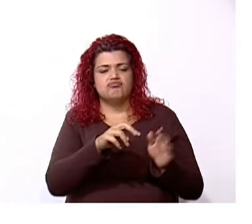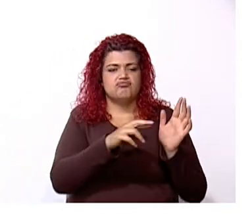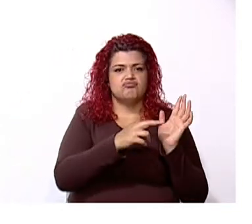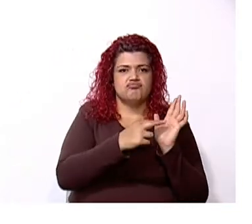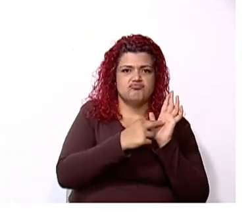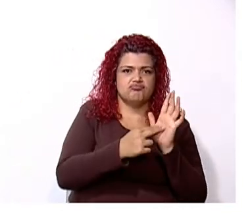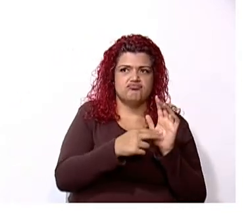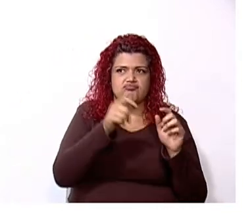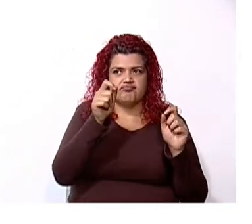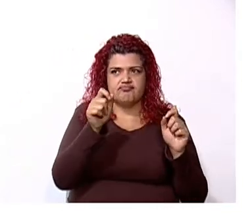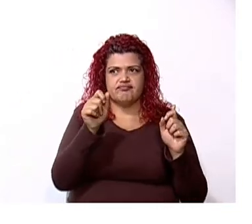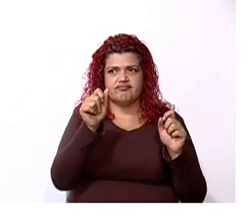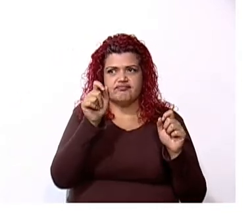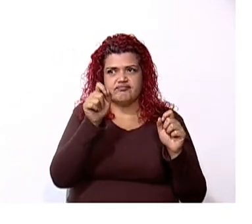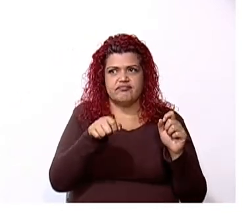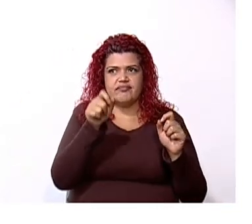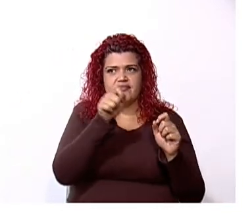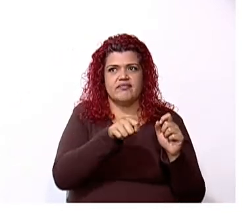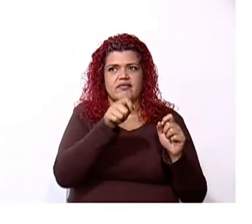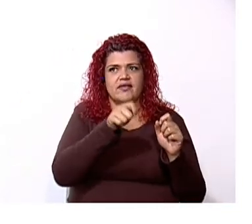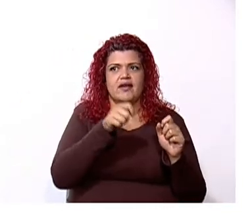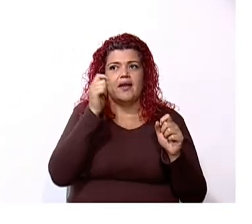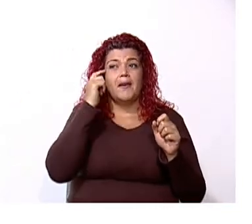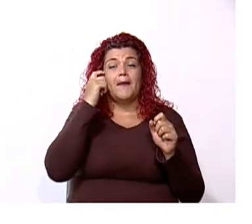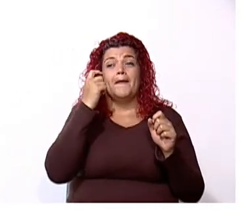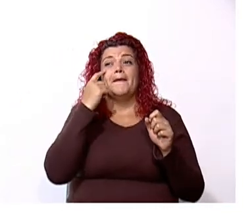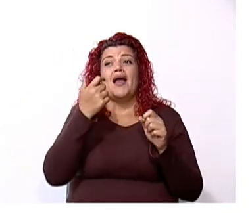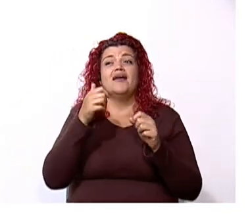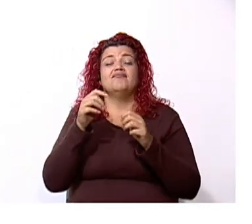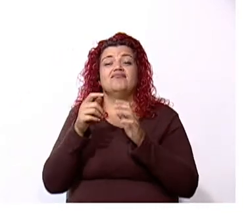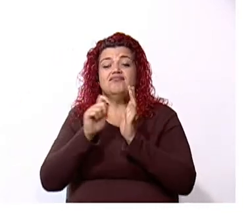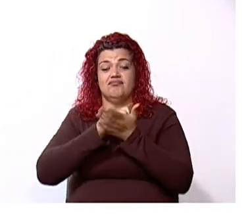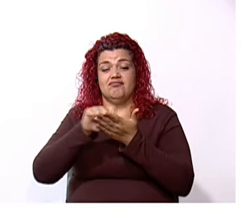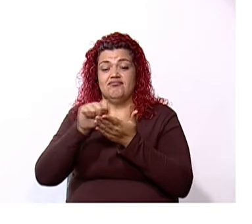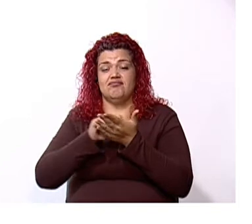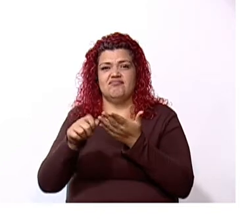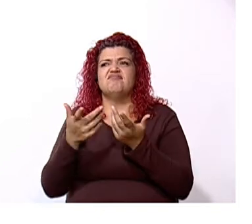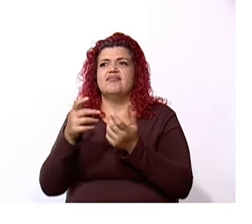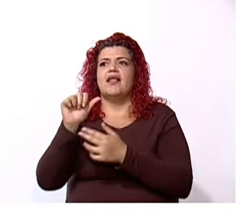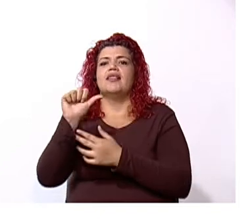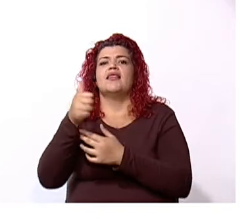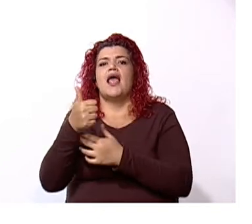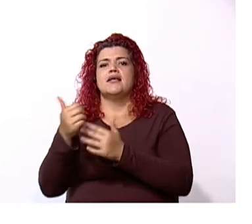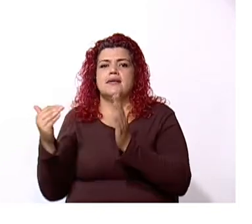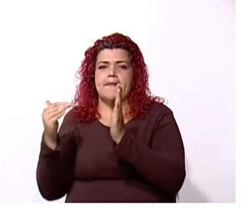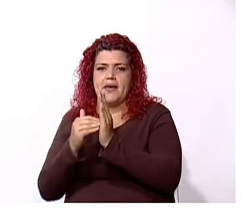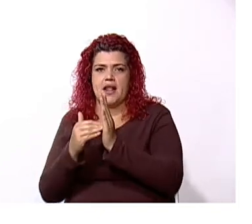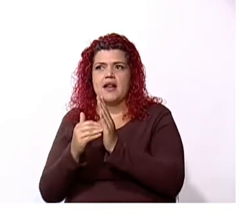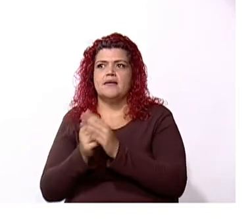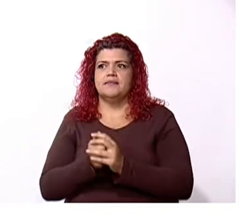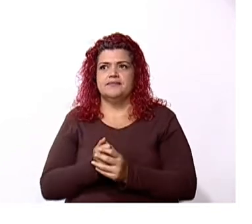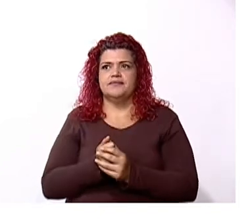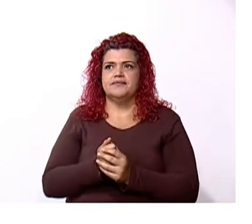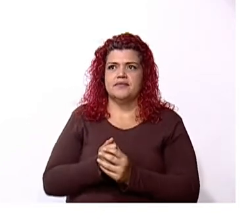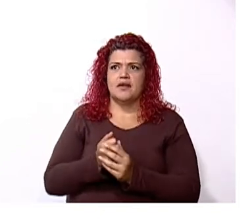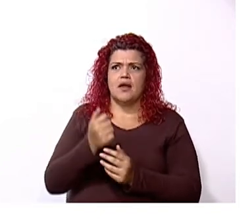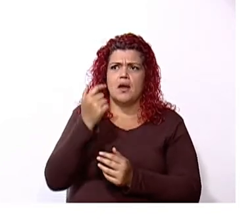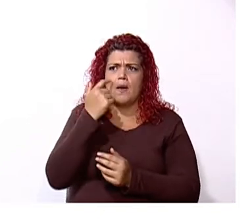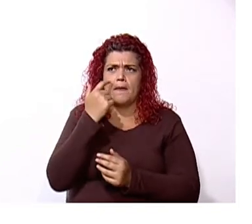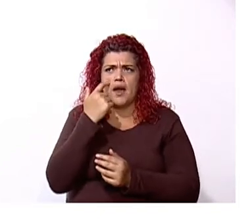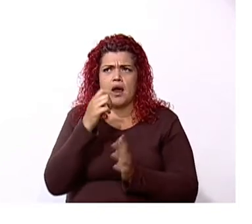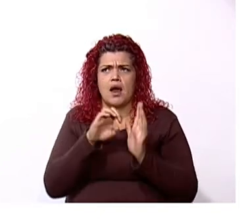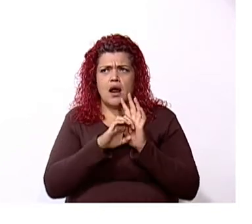literal, 10.000. Vamos a ver algunos ejemplos donde encontramos números con decenas de millar.